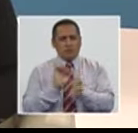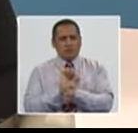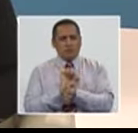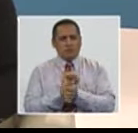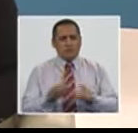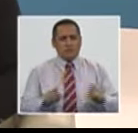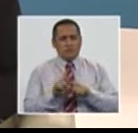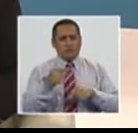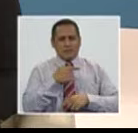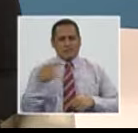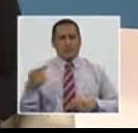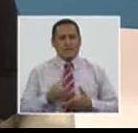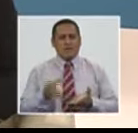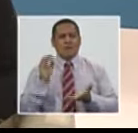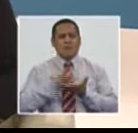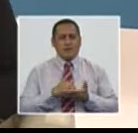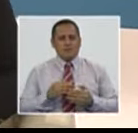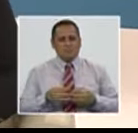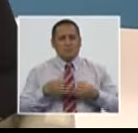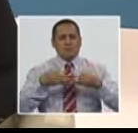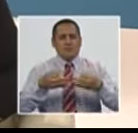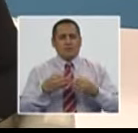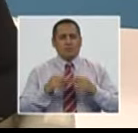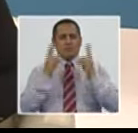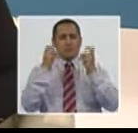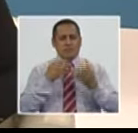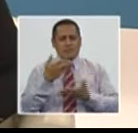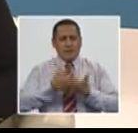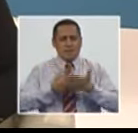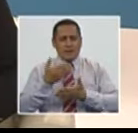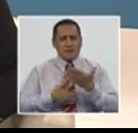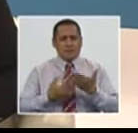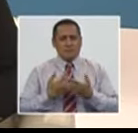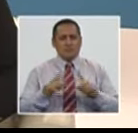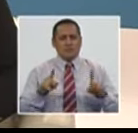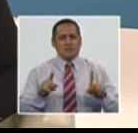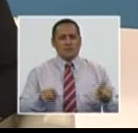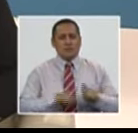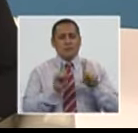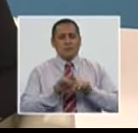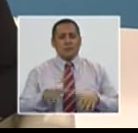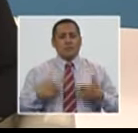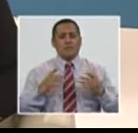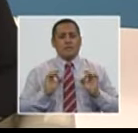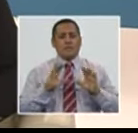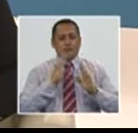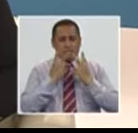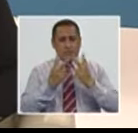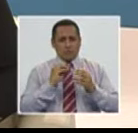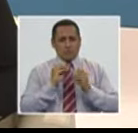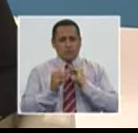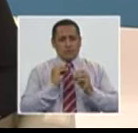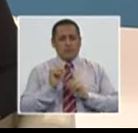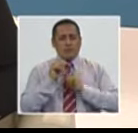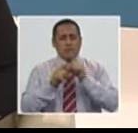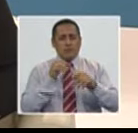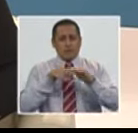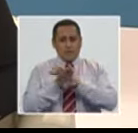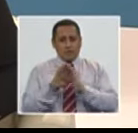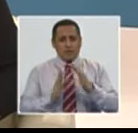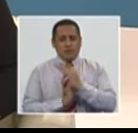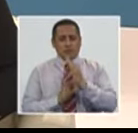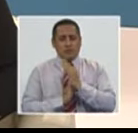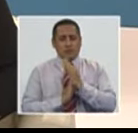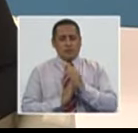en la cárcel Incluso un fin de semana más hasta se extendió por temas burocráticos pero pudieran haber absuelto también estas consultas en